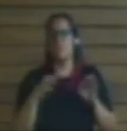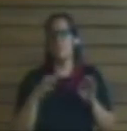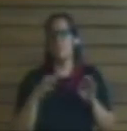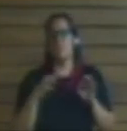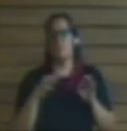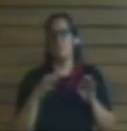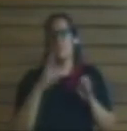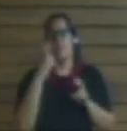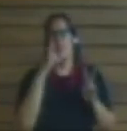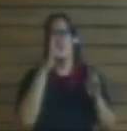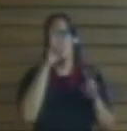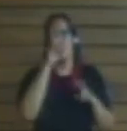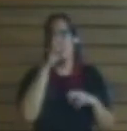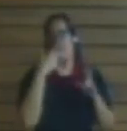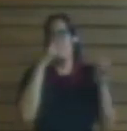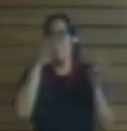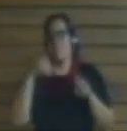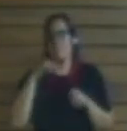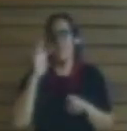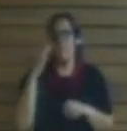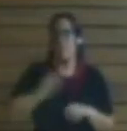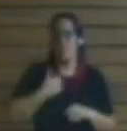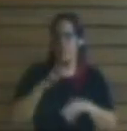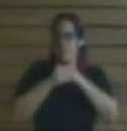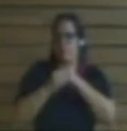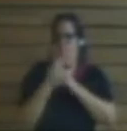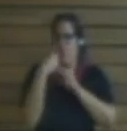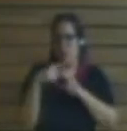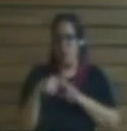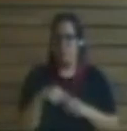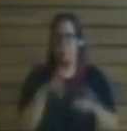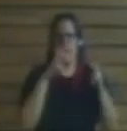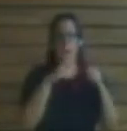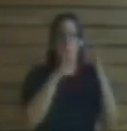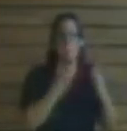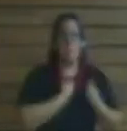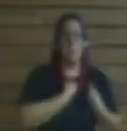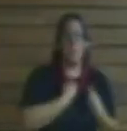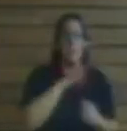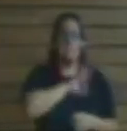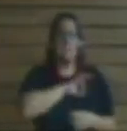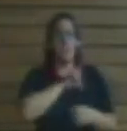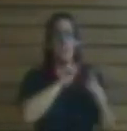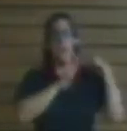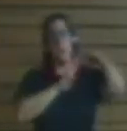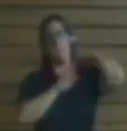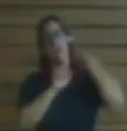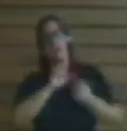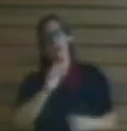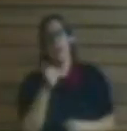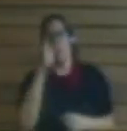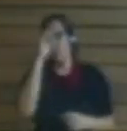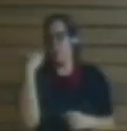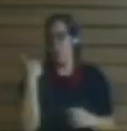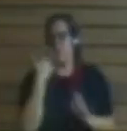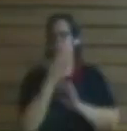puntualizaciones a temas que a mí me parecen importantes. El primero, vivienda. El señor Laparra anunciaba, no sé cuándo, cuando hicieron la valoración de